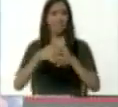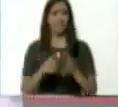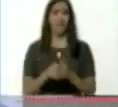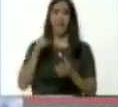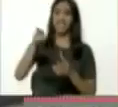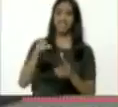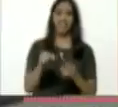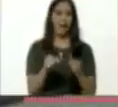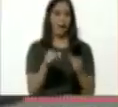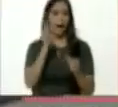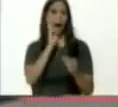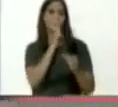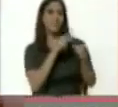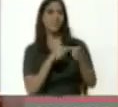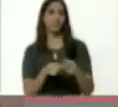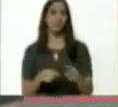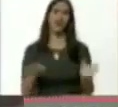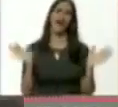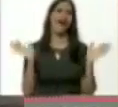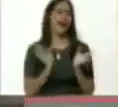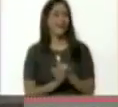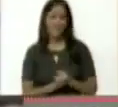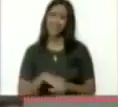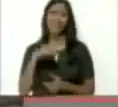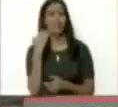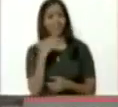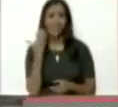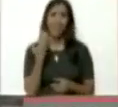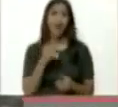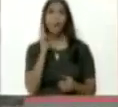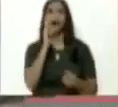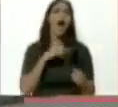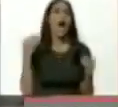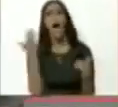Marín. ¡Uy, qué gracioso! ¡Madre mía!